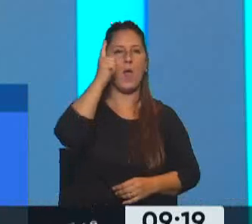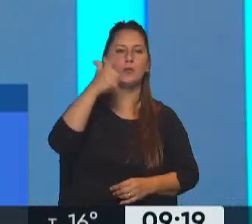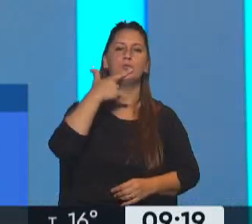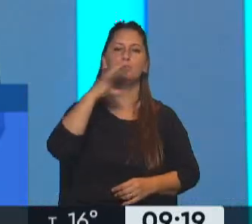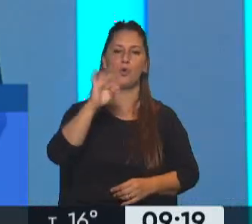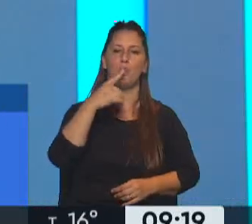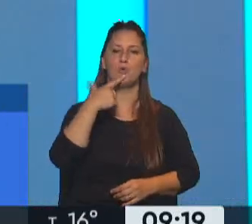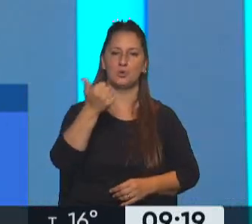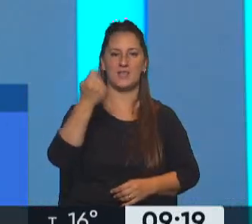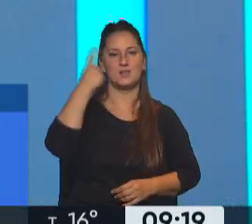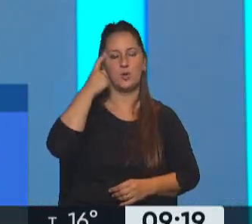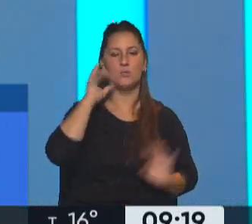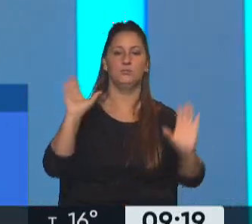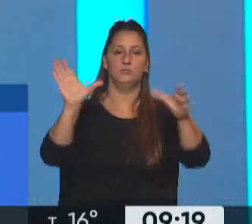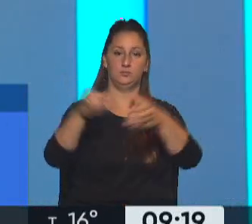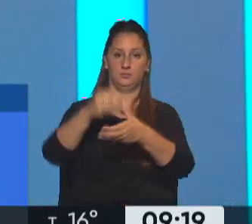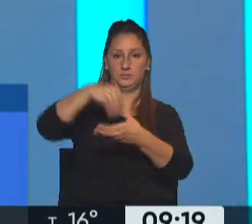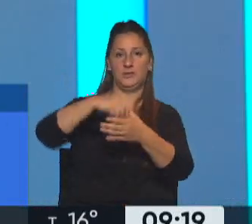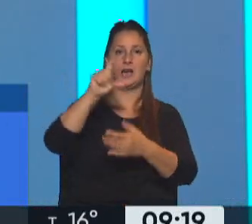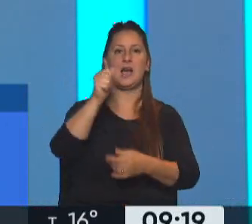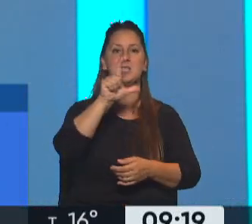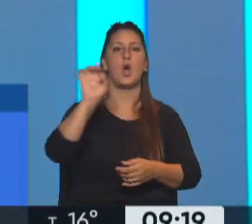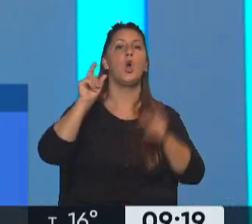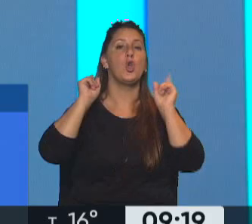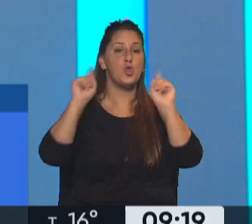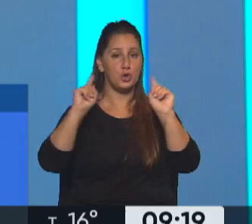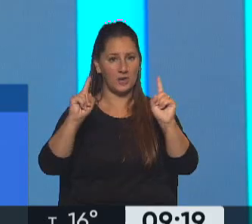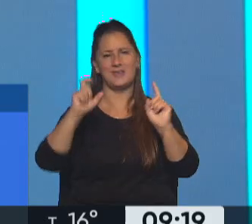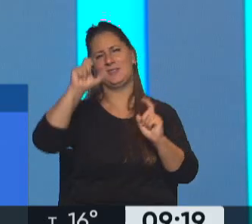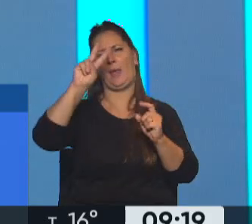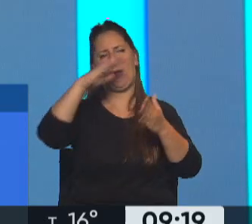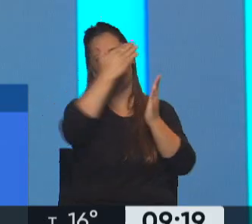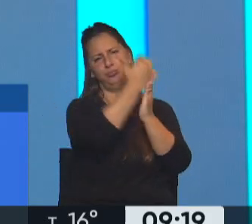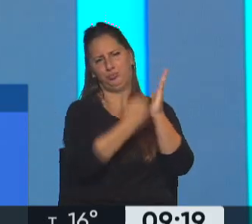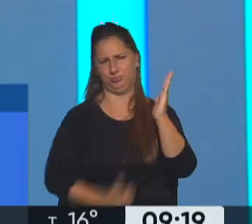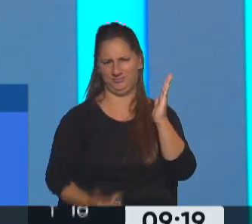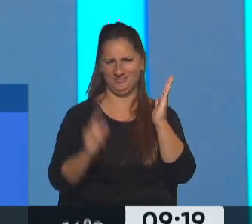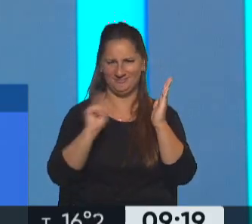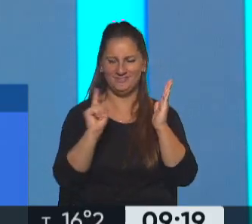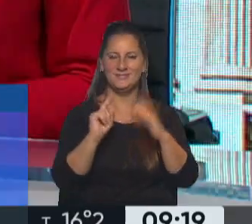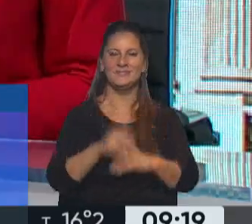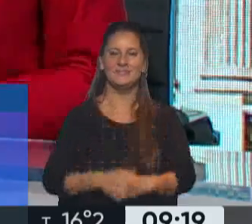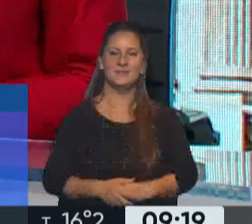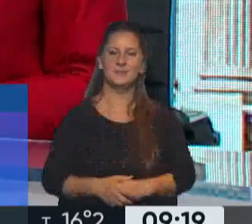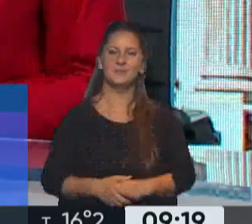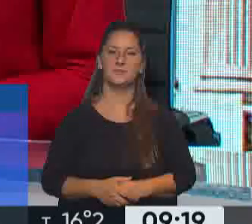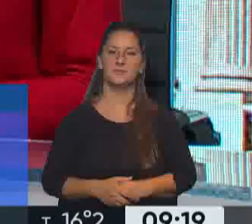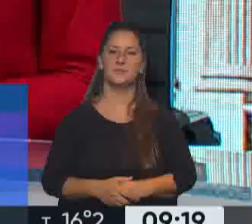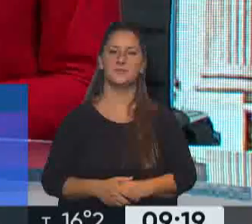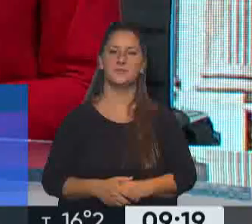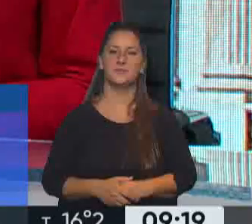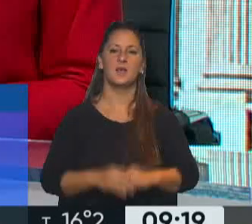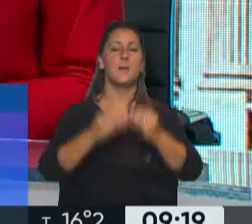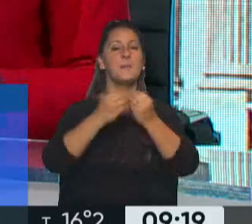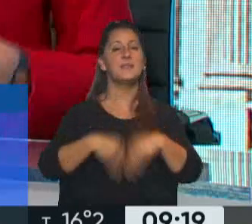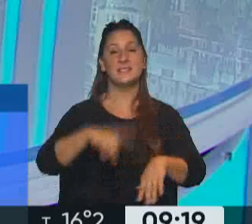tal? ¿Cómo sociólogo, están? integrante del Grupo Callao, docente, no vamos a desplegar el currículum. Pero bueno, estamos hablando desde el inicio, desde